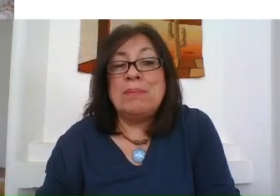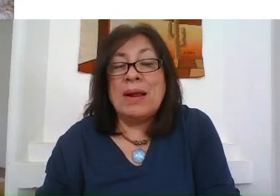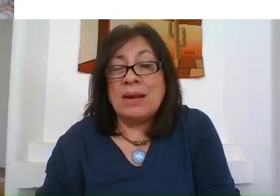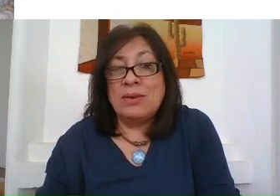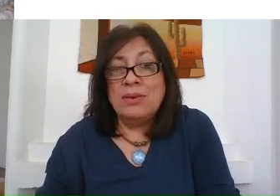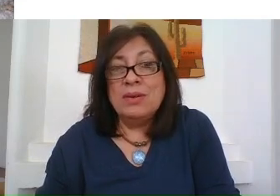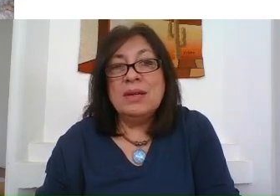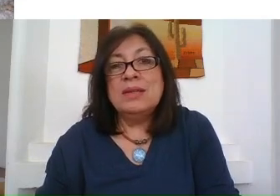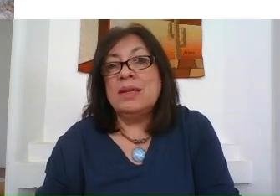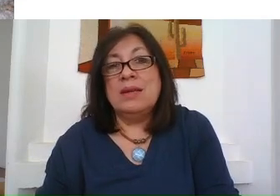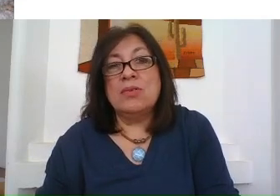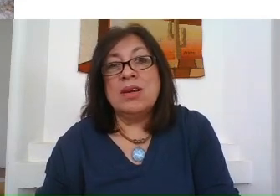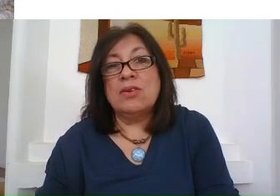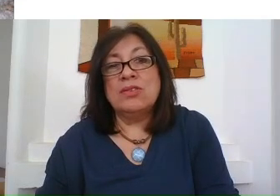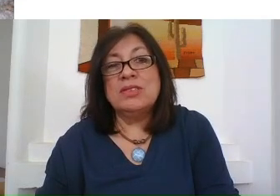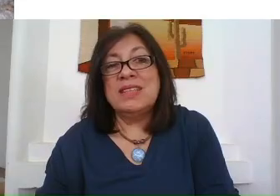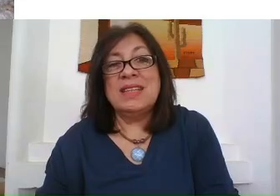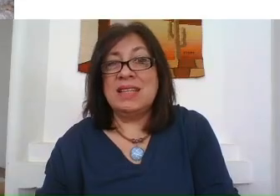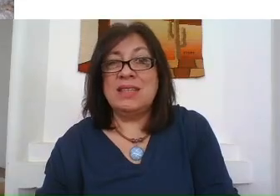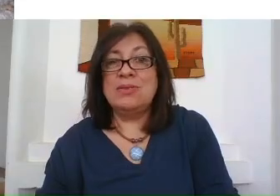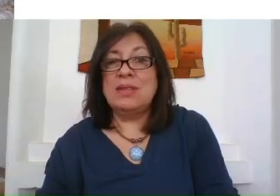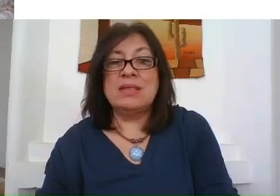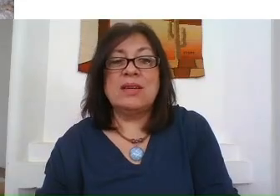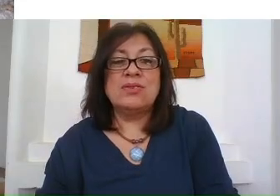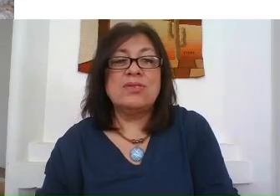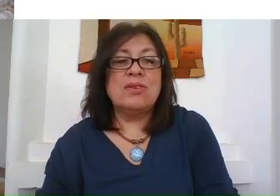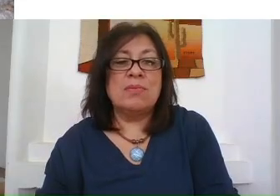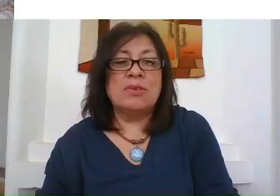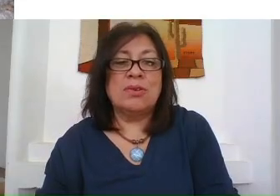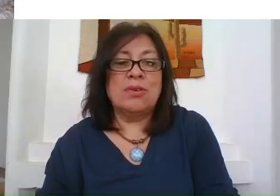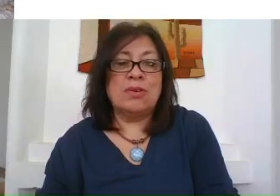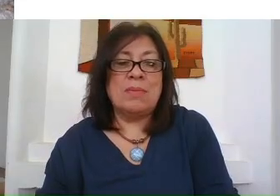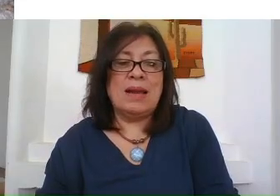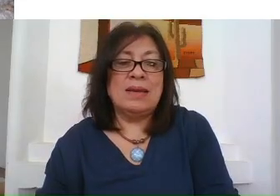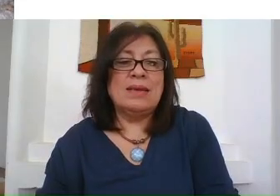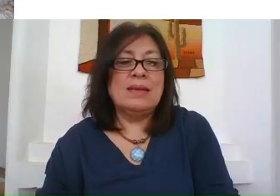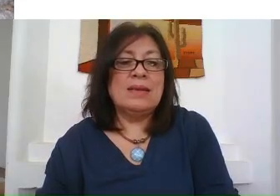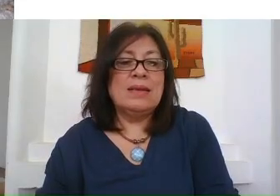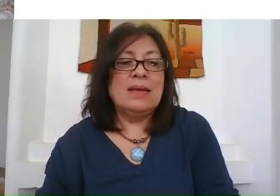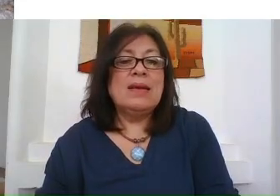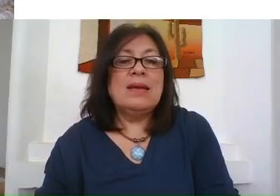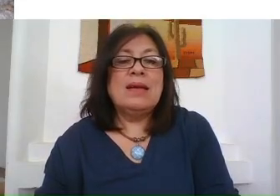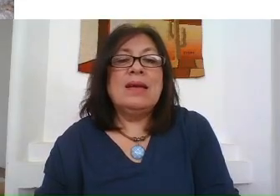que es temprano, tenemos que conocer al dedillo el desarrollo psicomotor normal.